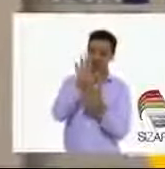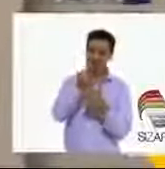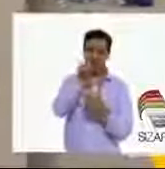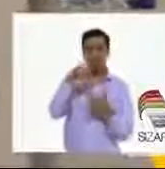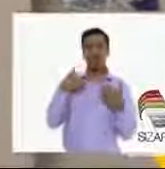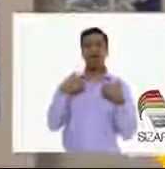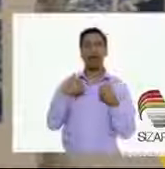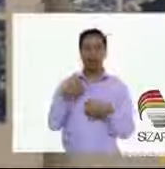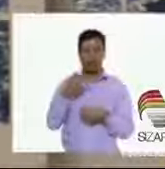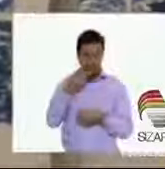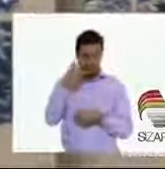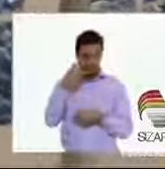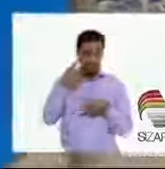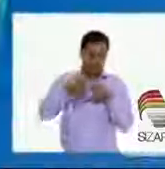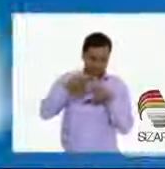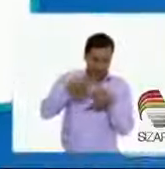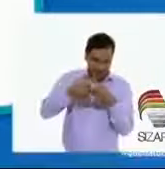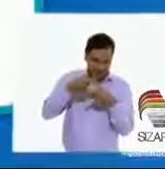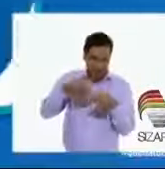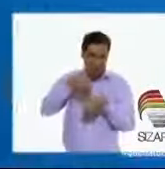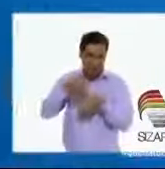entender mejor el número de los decimales.